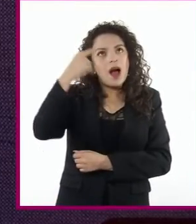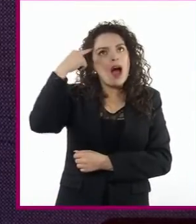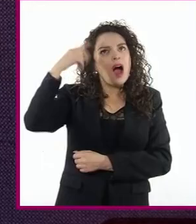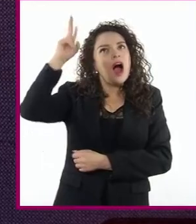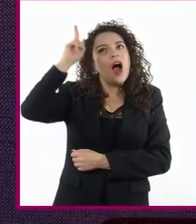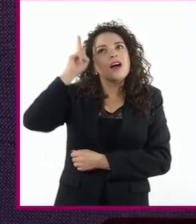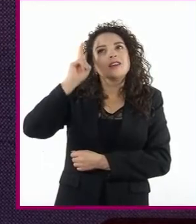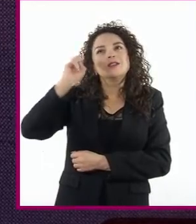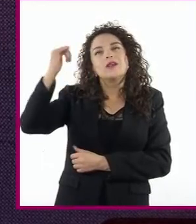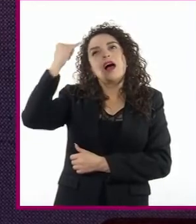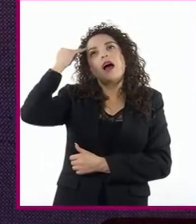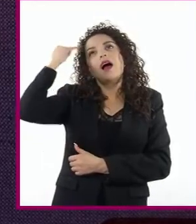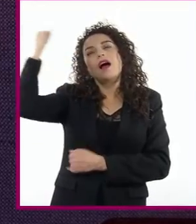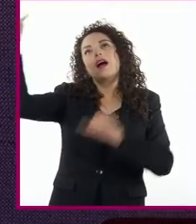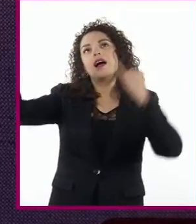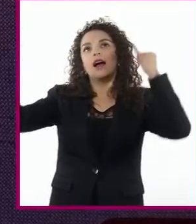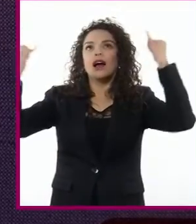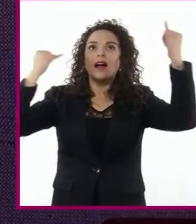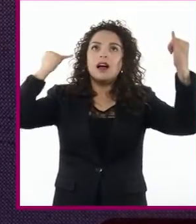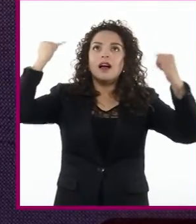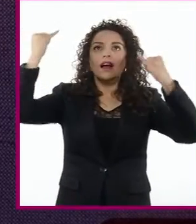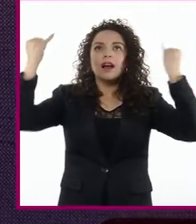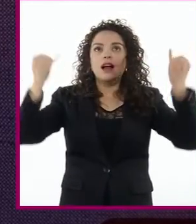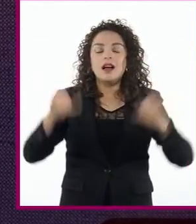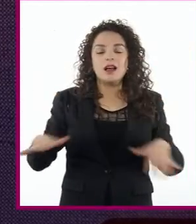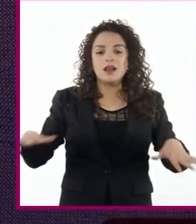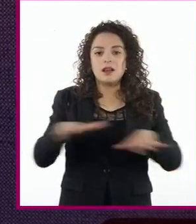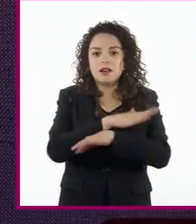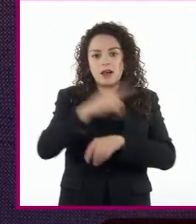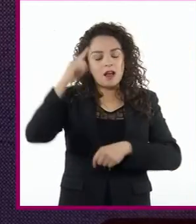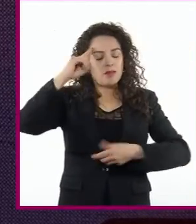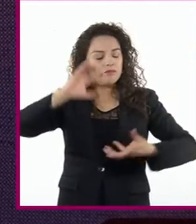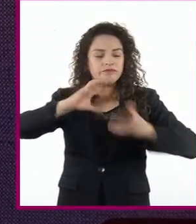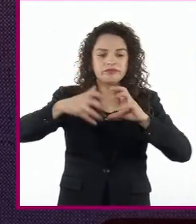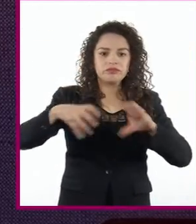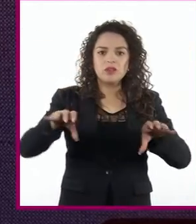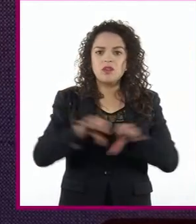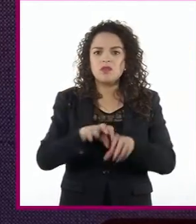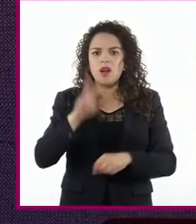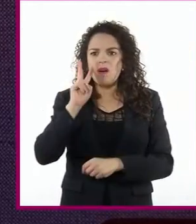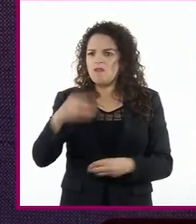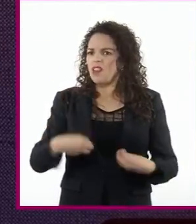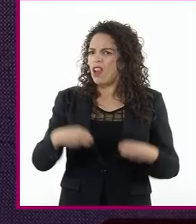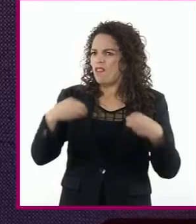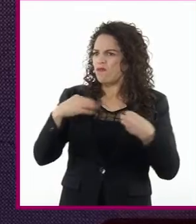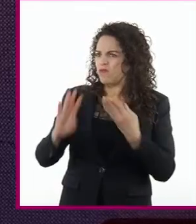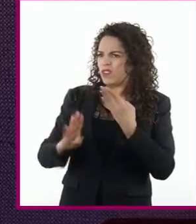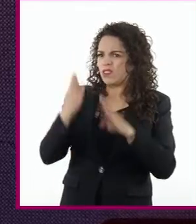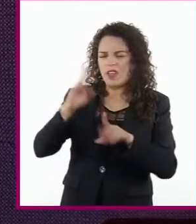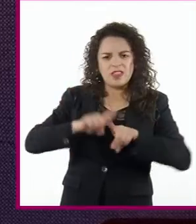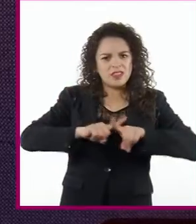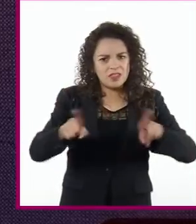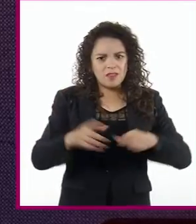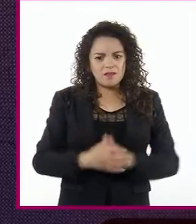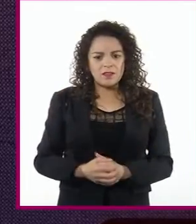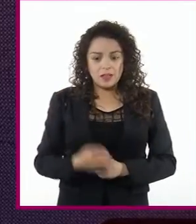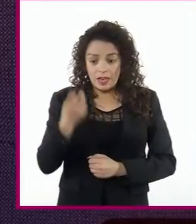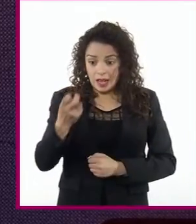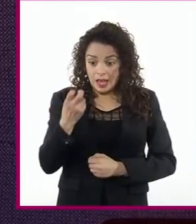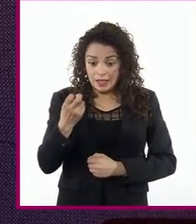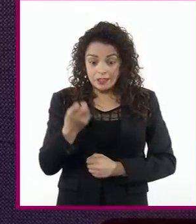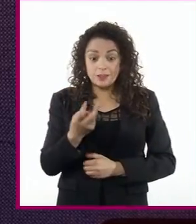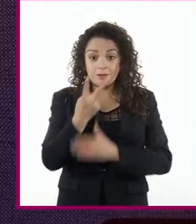imaginación y replantearse la forma de ver el mundo. Es, al par, un refugio que siempre está